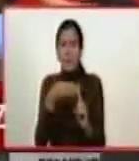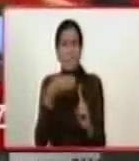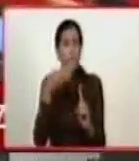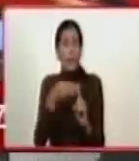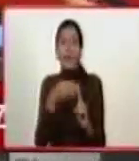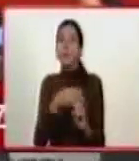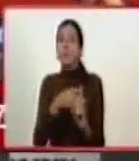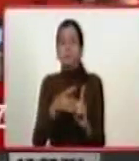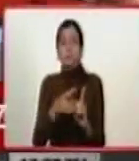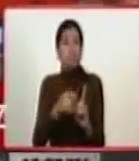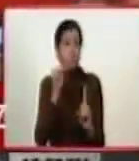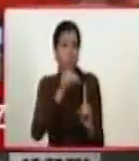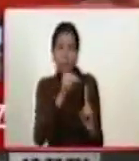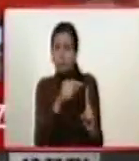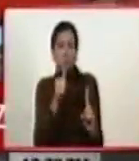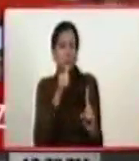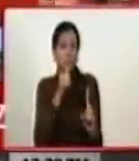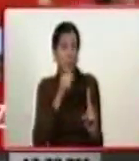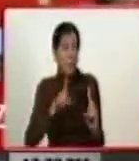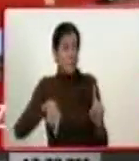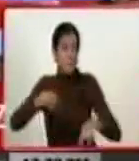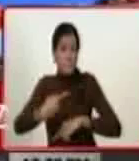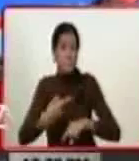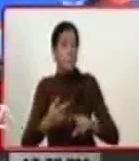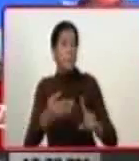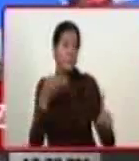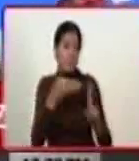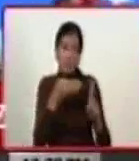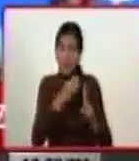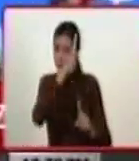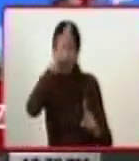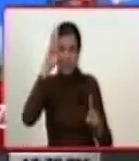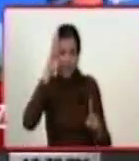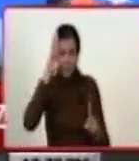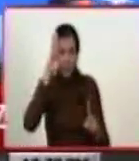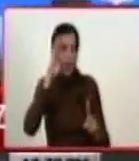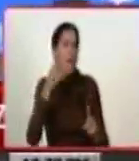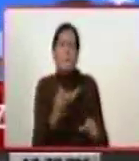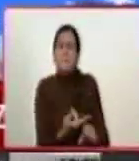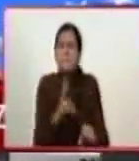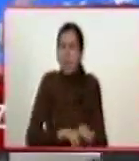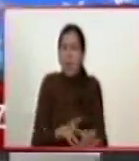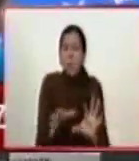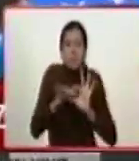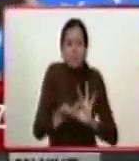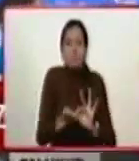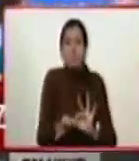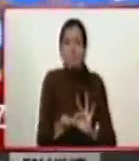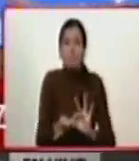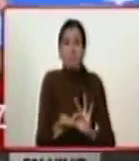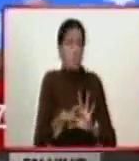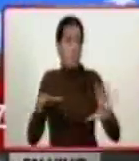saben que mientras más atacan a diosdado más hermanos nos hacemos de diosdado